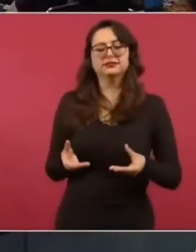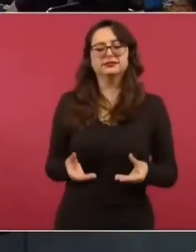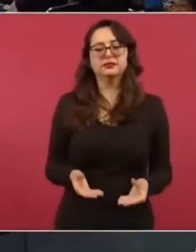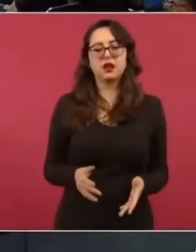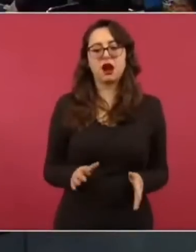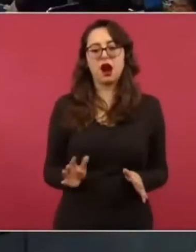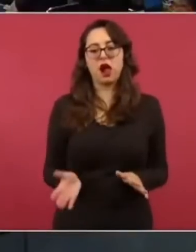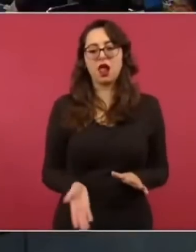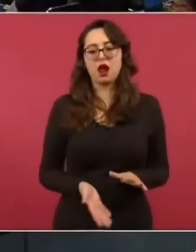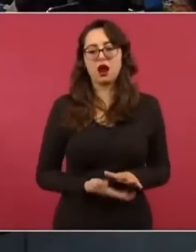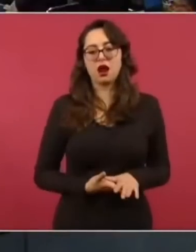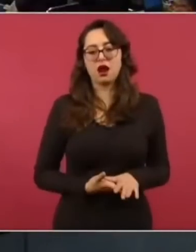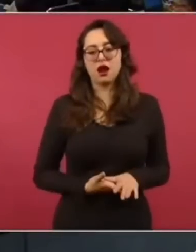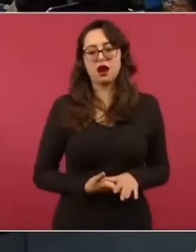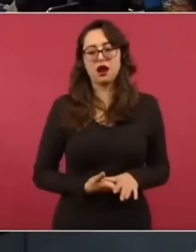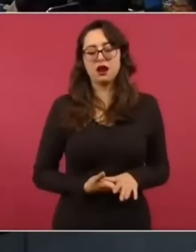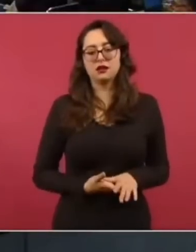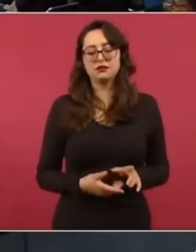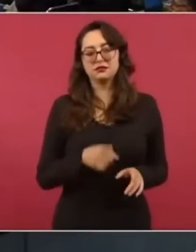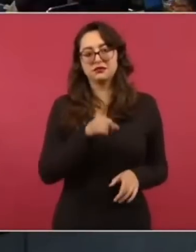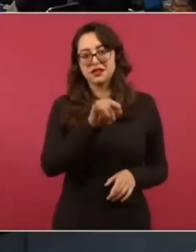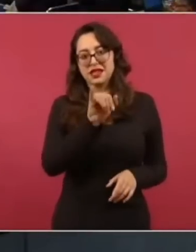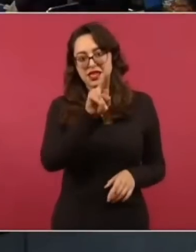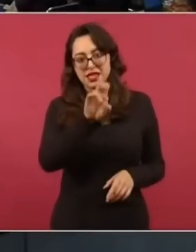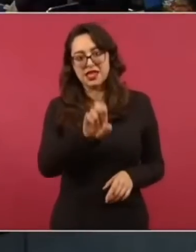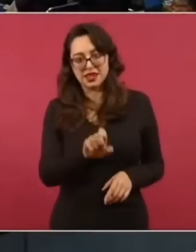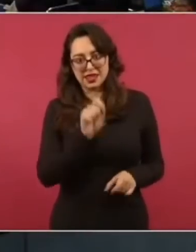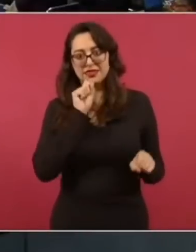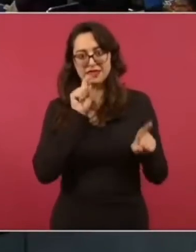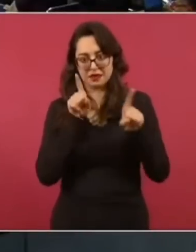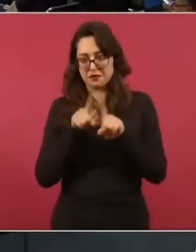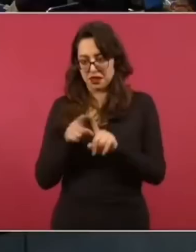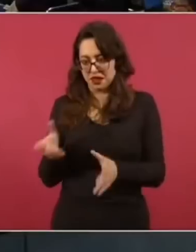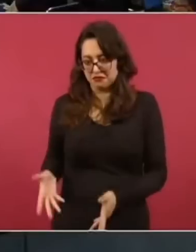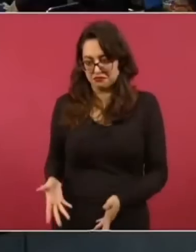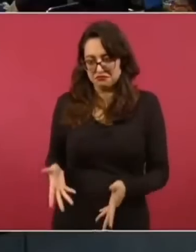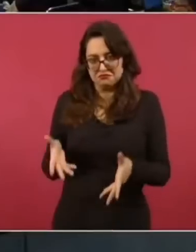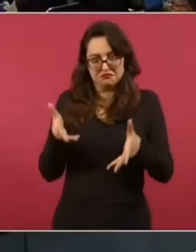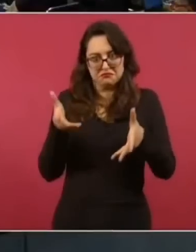¿O en el INE? Con todas las pruebas,